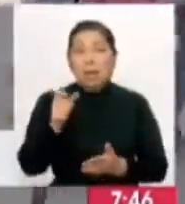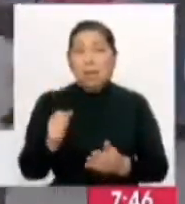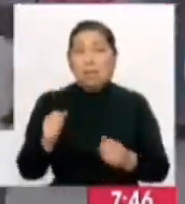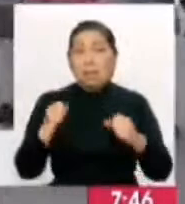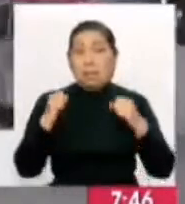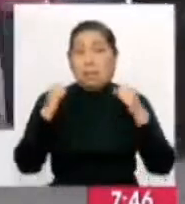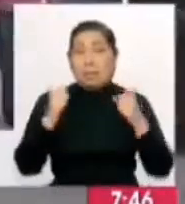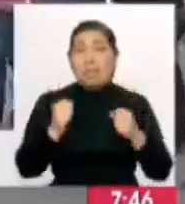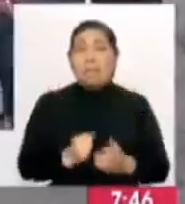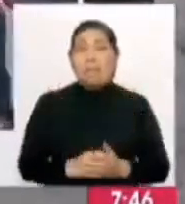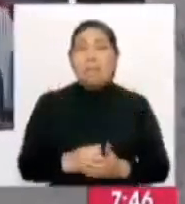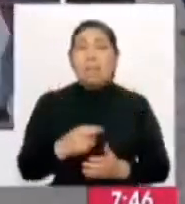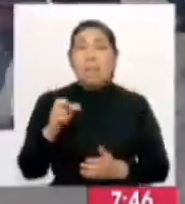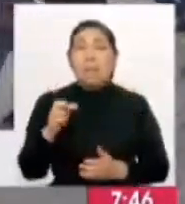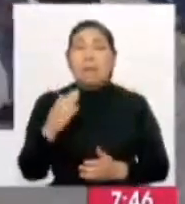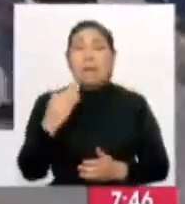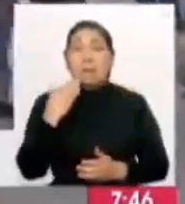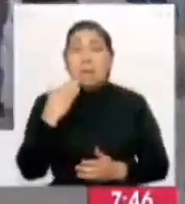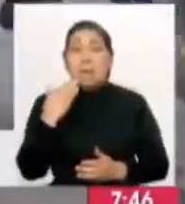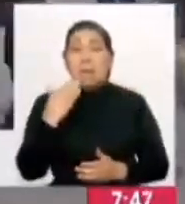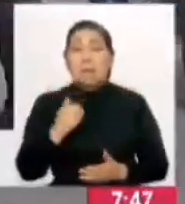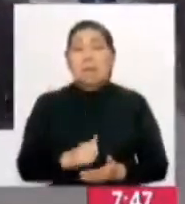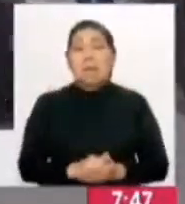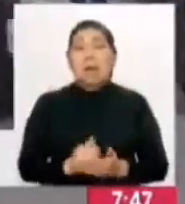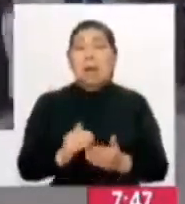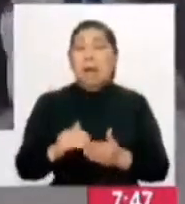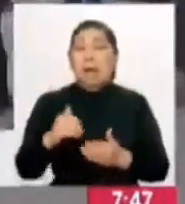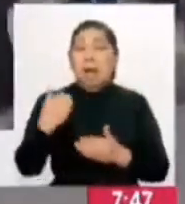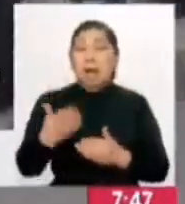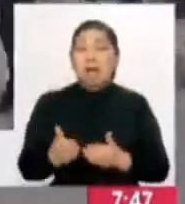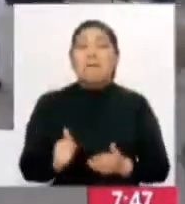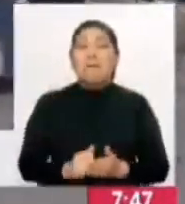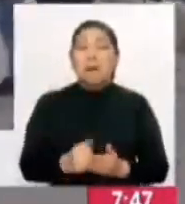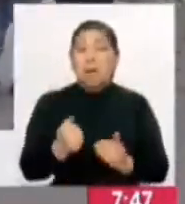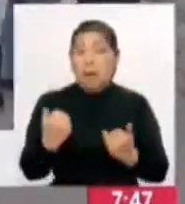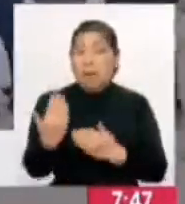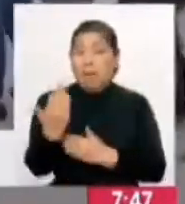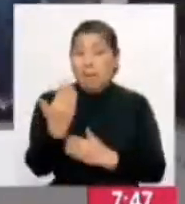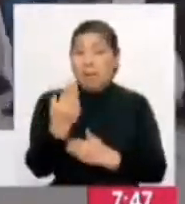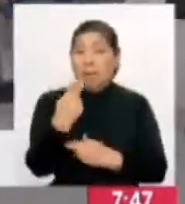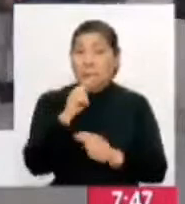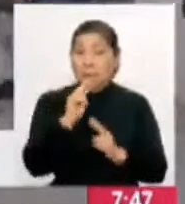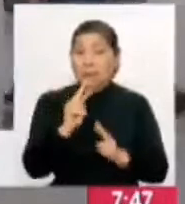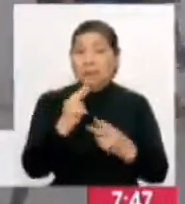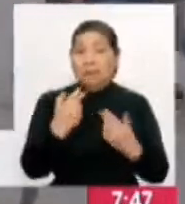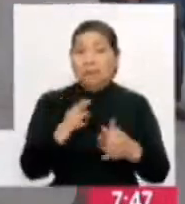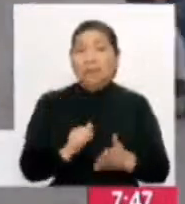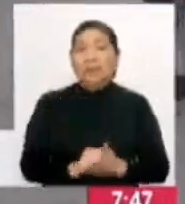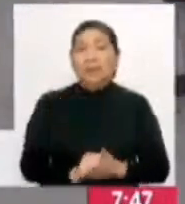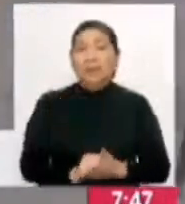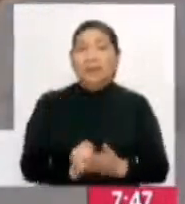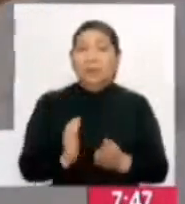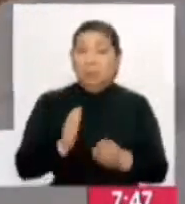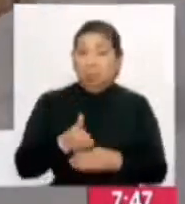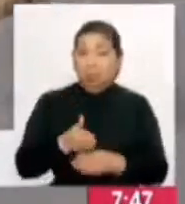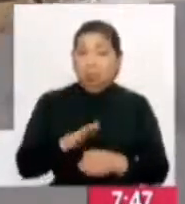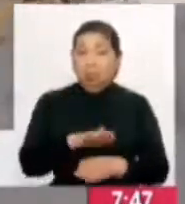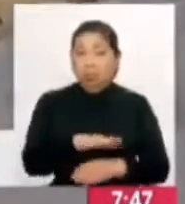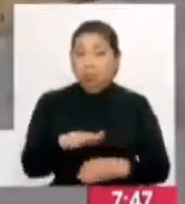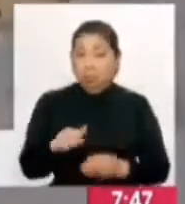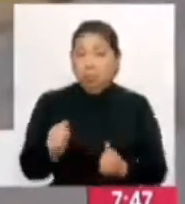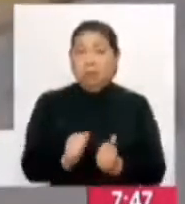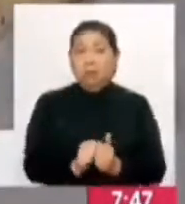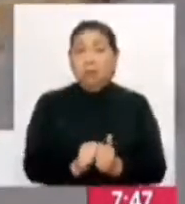manifestación de padres de familia en el exterior. A esta hora de la mañana podemos ver ya que están llegando